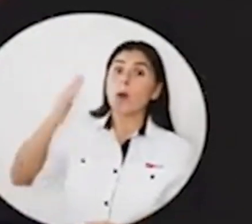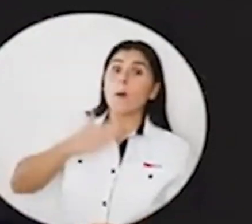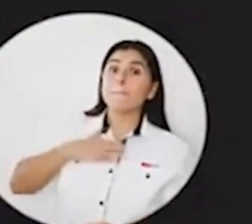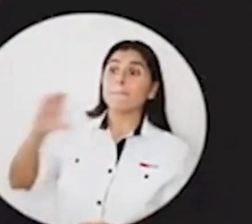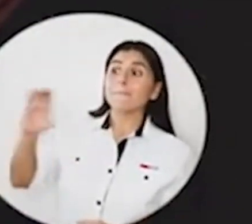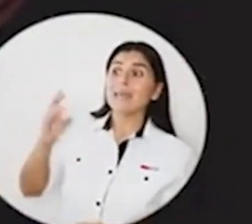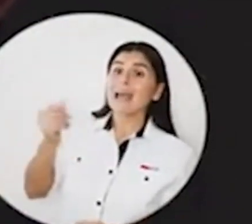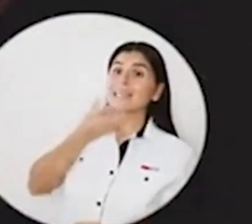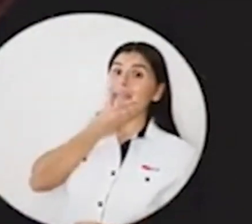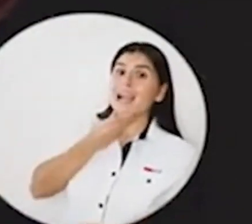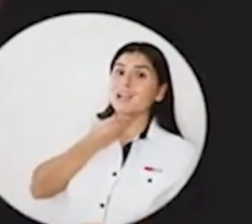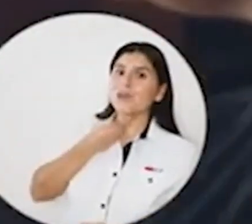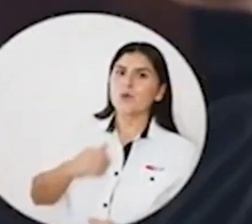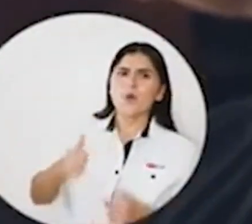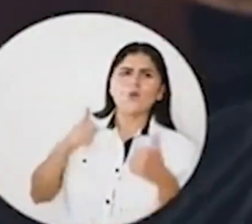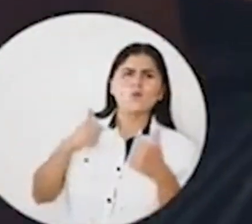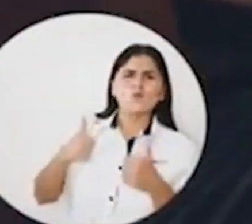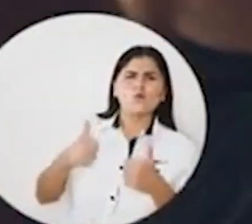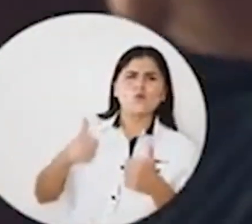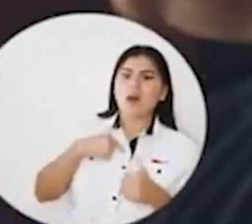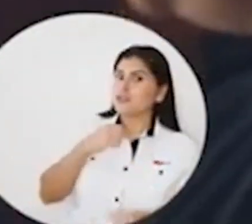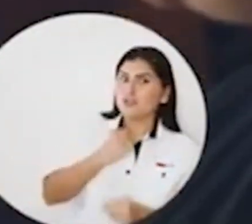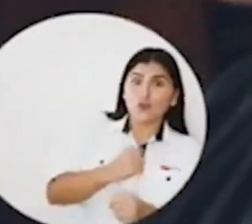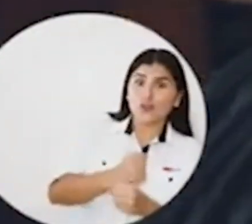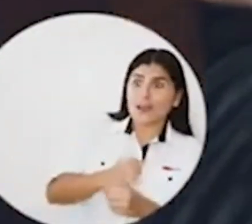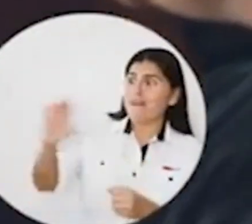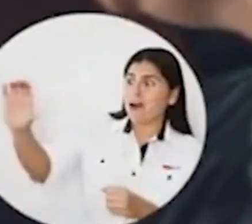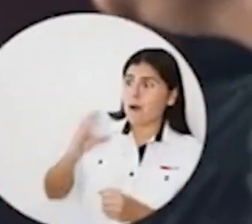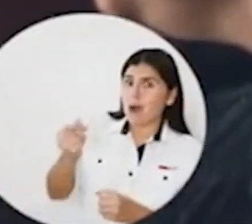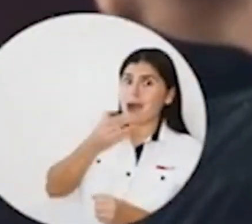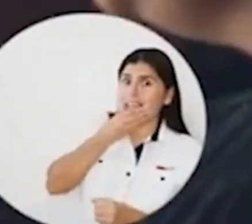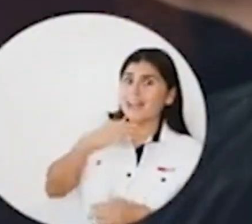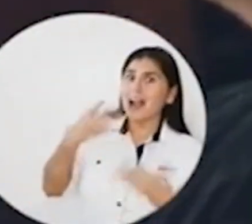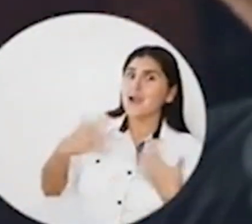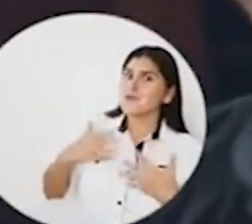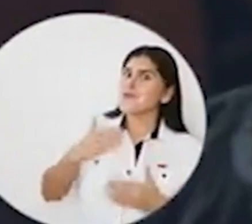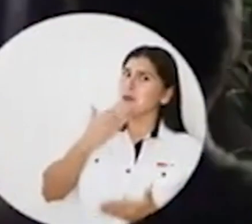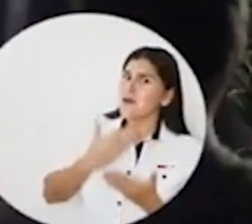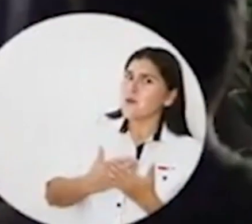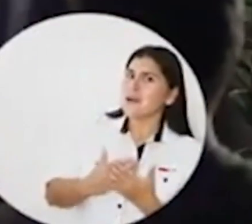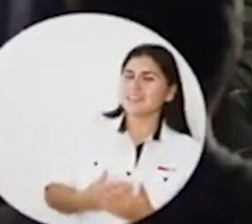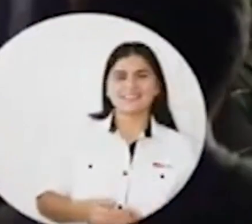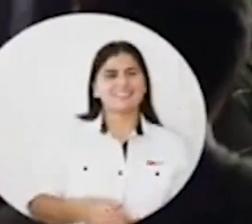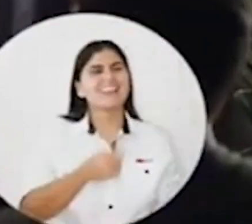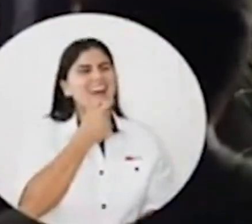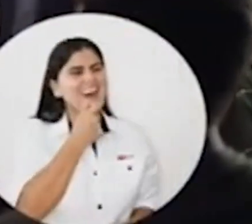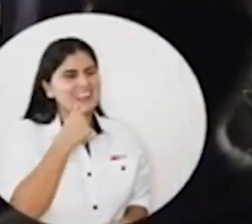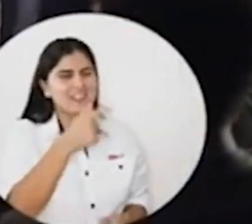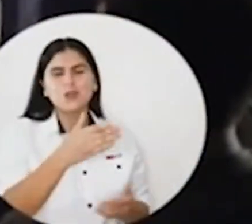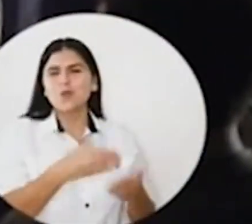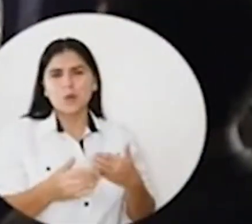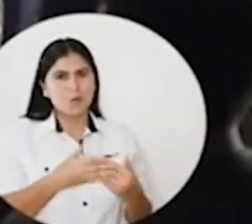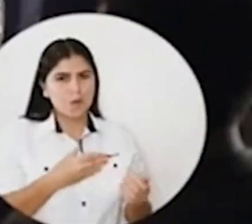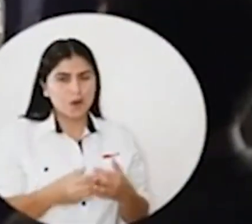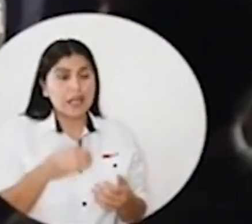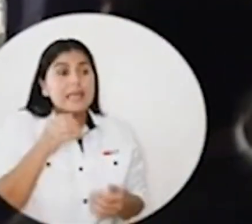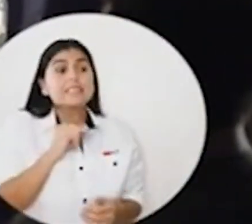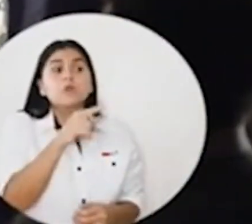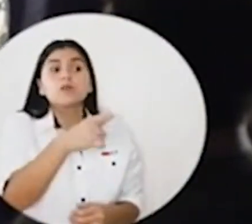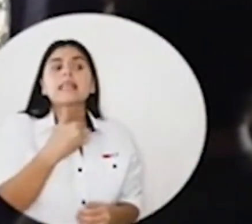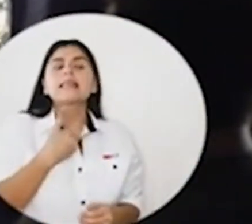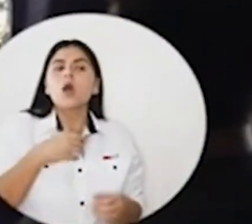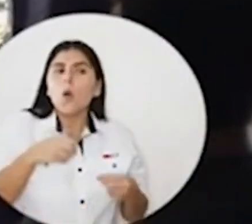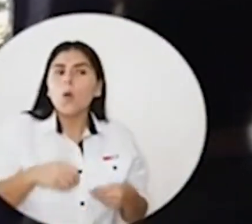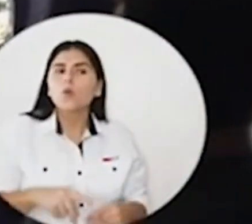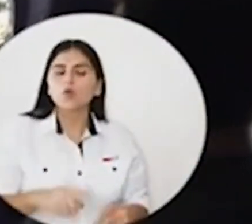Yo, con aguinaldo. Bien, mami, y tengo aguinaldo y no trabajo todavía. No importa.